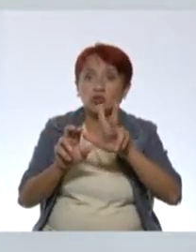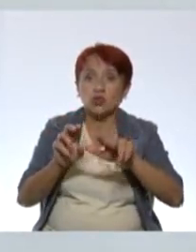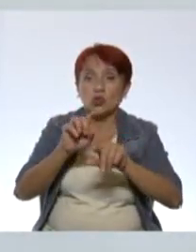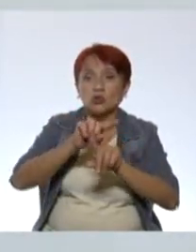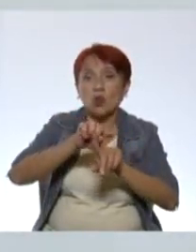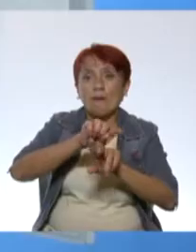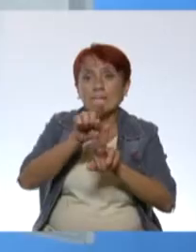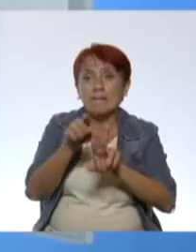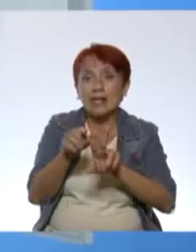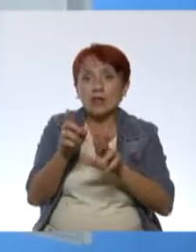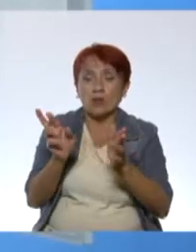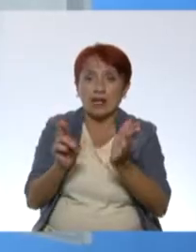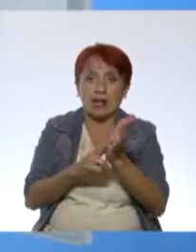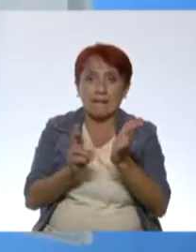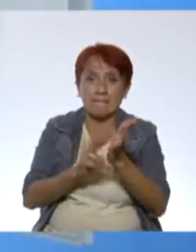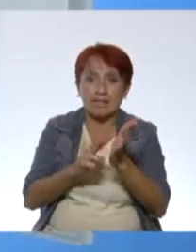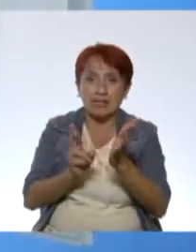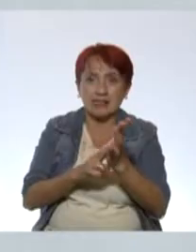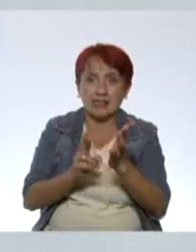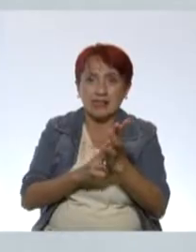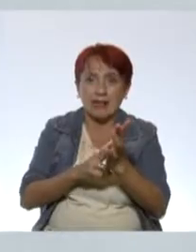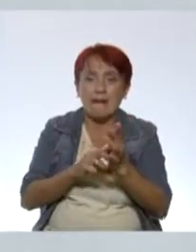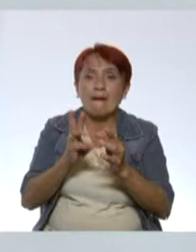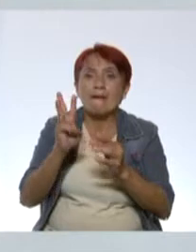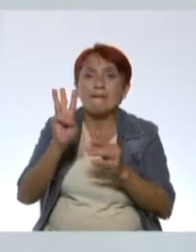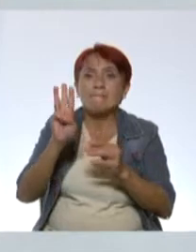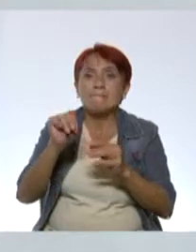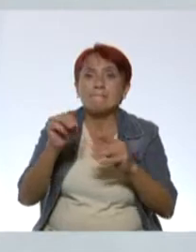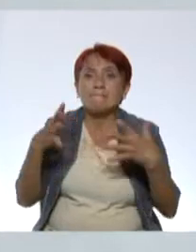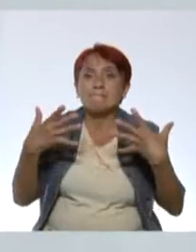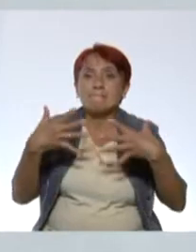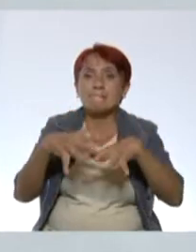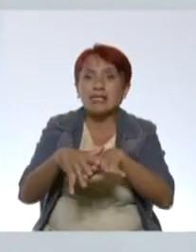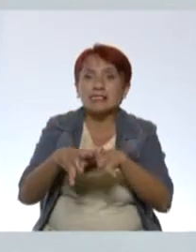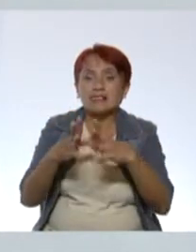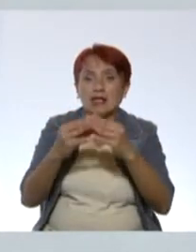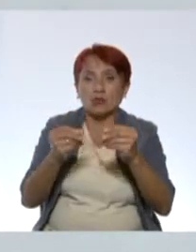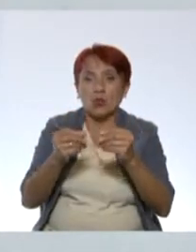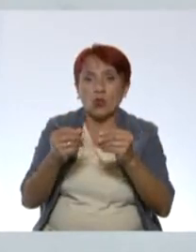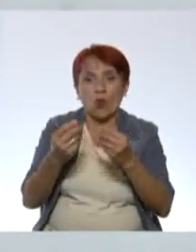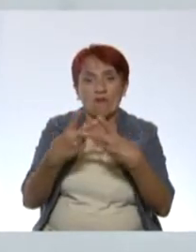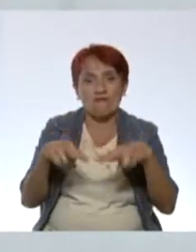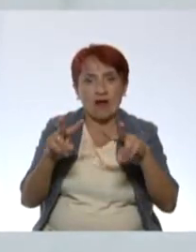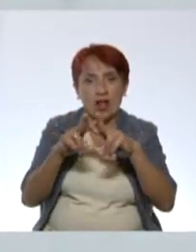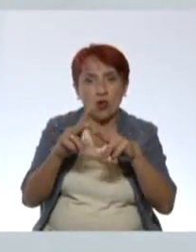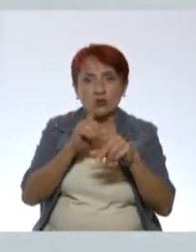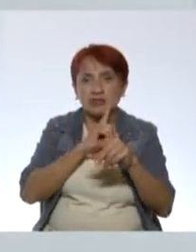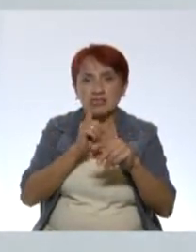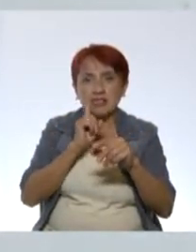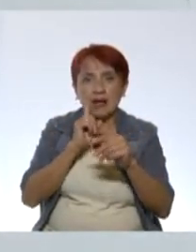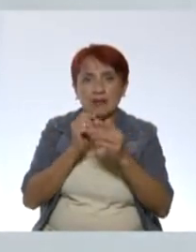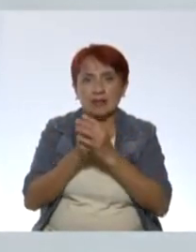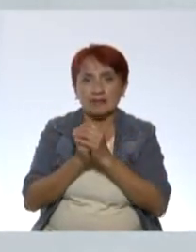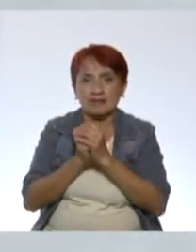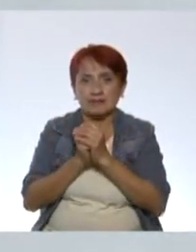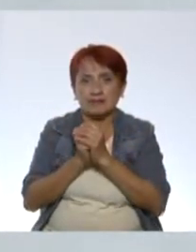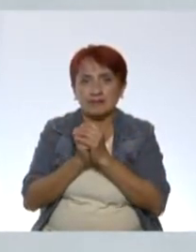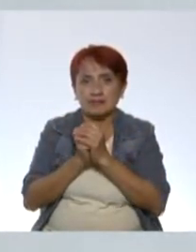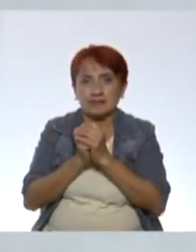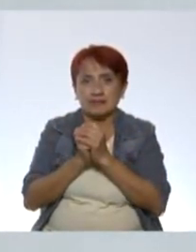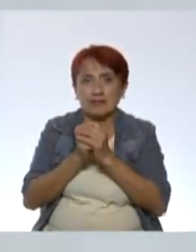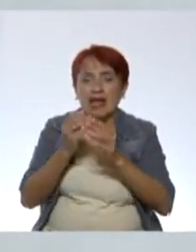infinitas veces. Esto es lo que se conoce como una expresión mixta. ¿Por qué? Porque tiene un valor que se llama